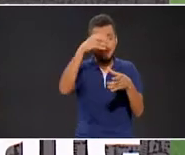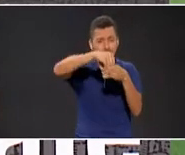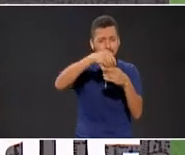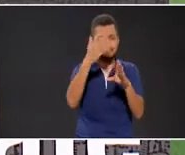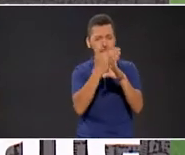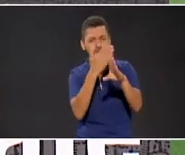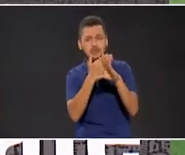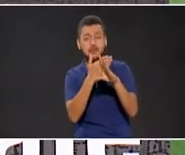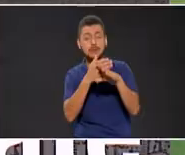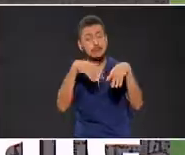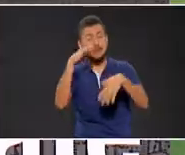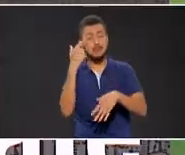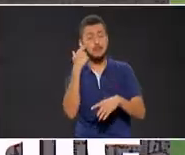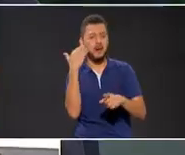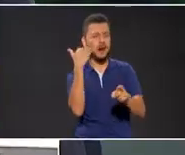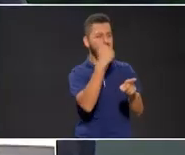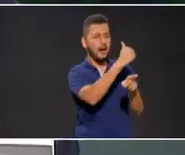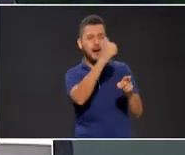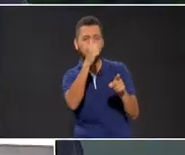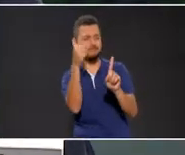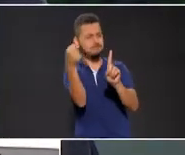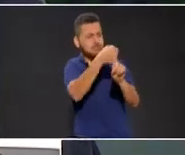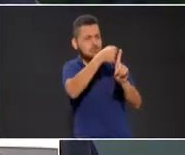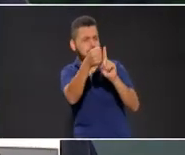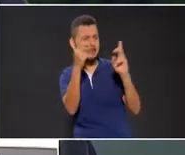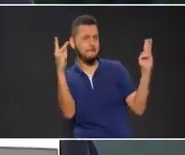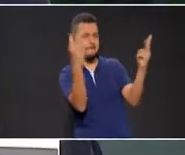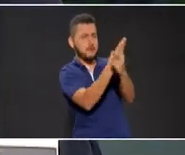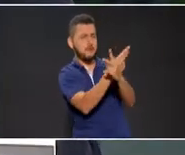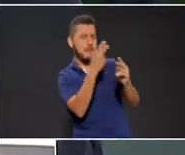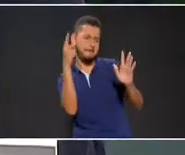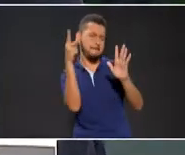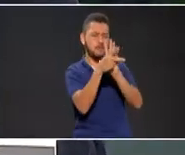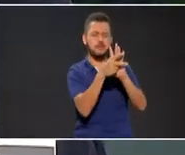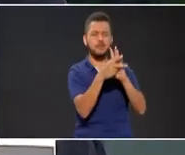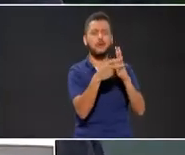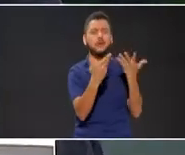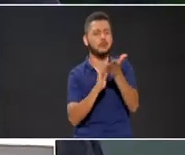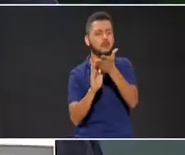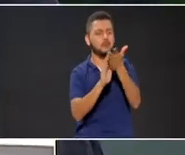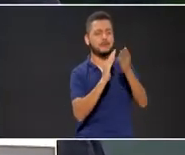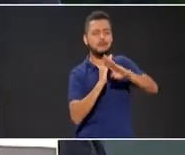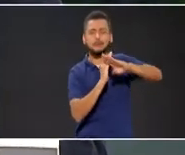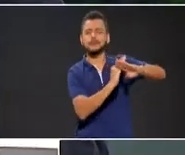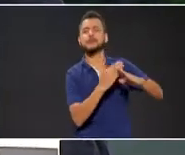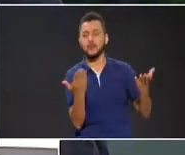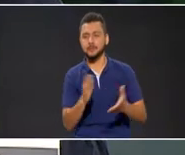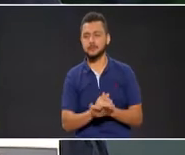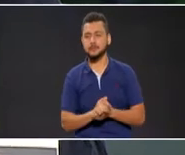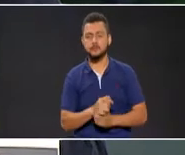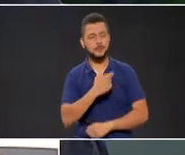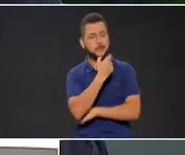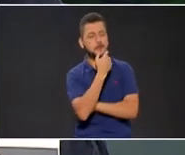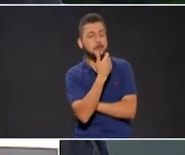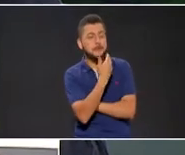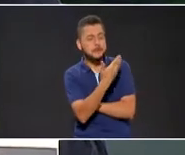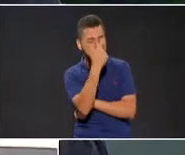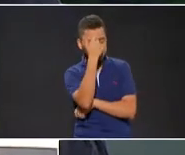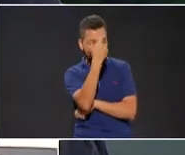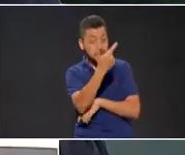candidato jairo herrán vargas bueno me parece que por supuesto que es de un tema en el cual hay que profundizar sobre la educación y la cultura